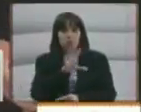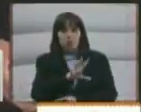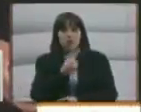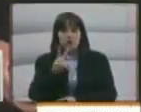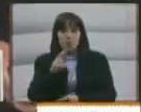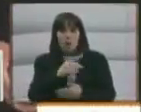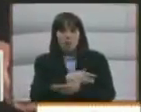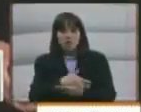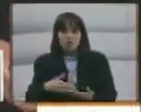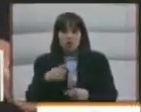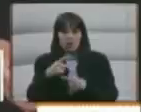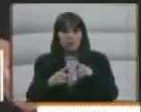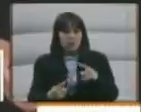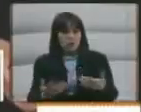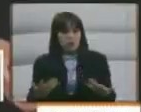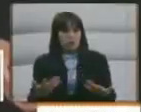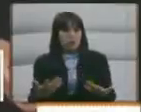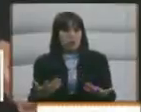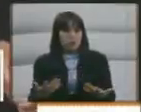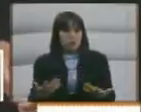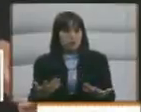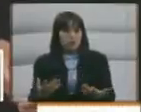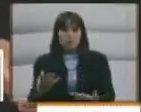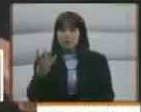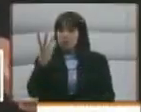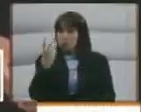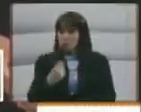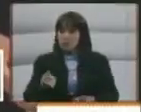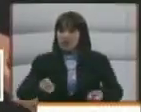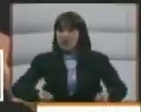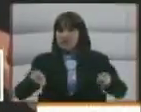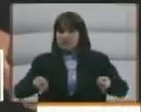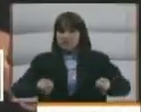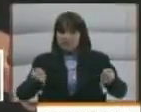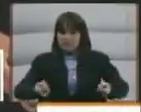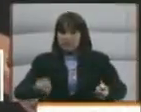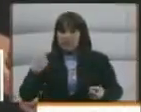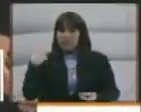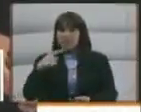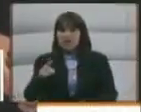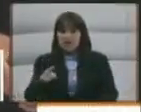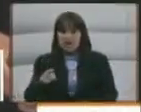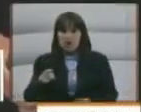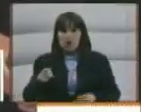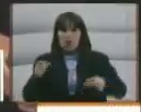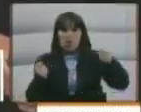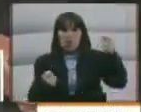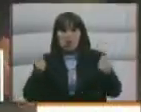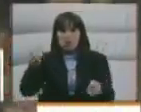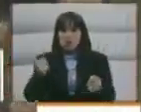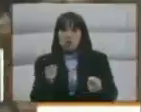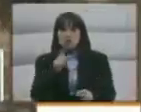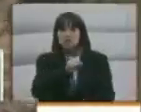52,5 millones. Ok, ¿cuántas cestas carga un camión? Un camión carga 120